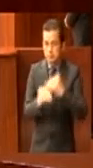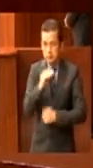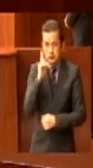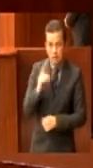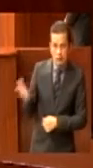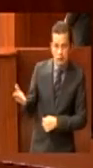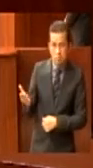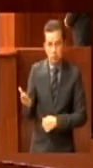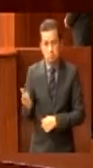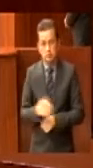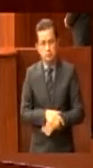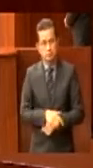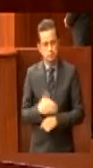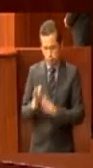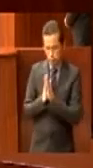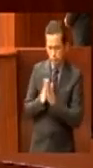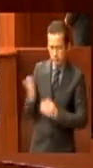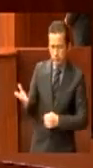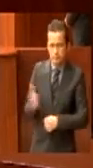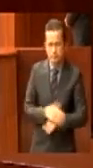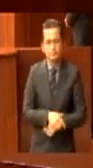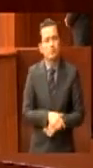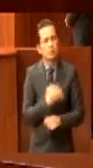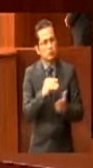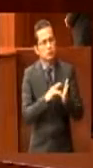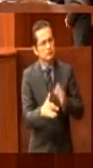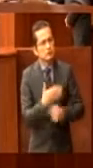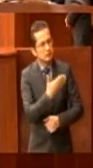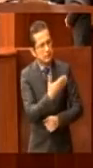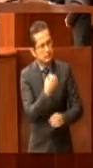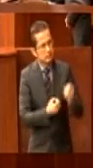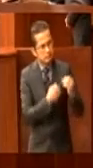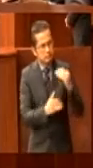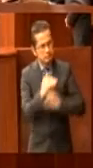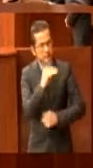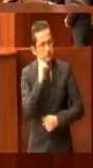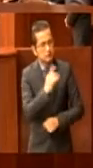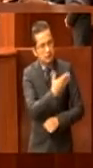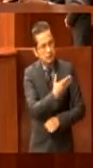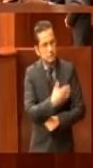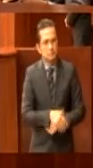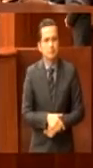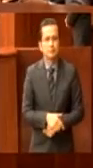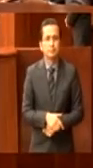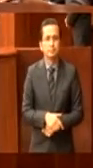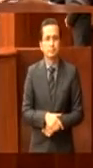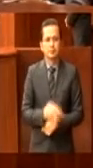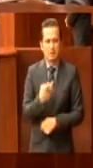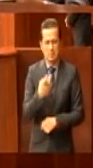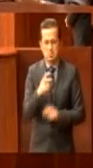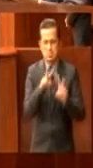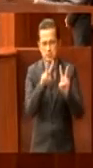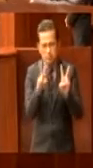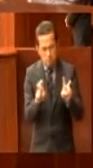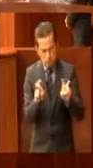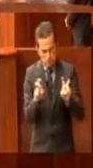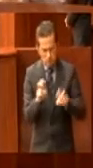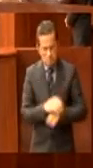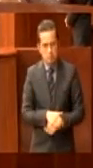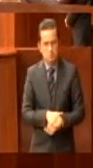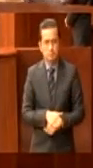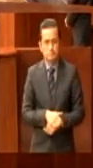por favor magistrada muchas gracias magistrada con relación a este asunto que